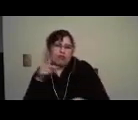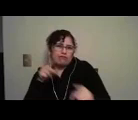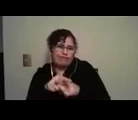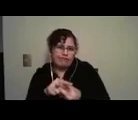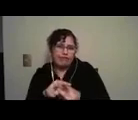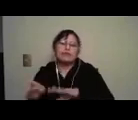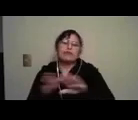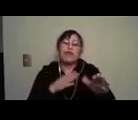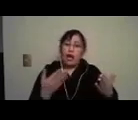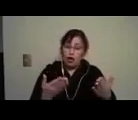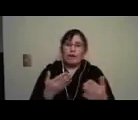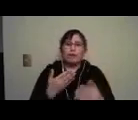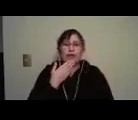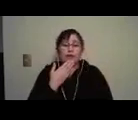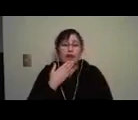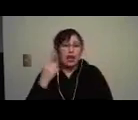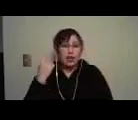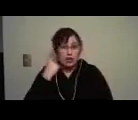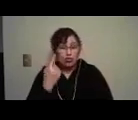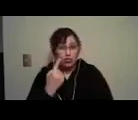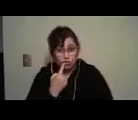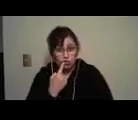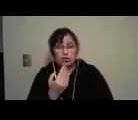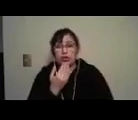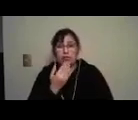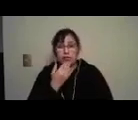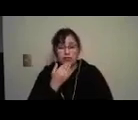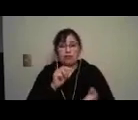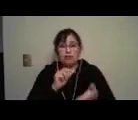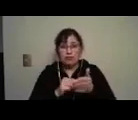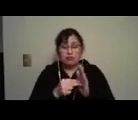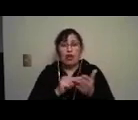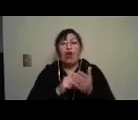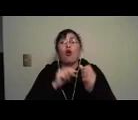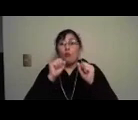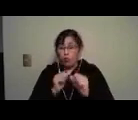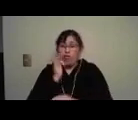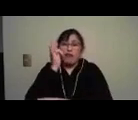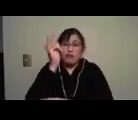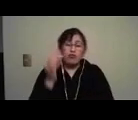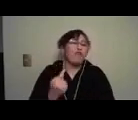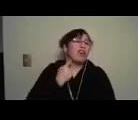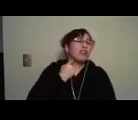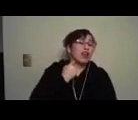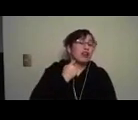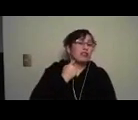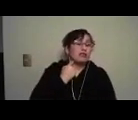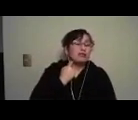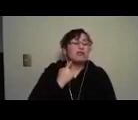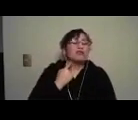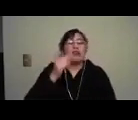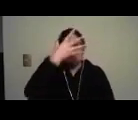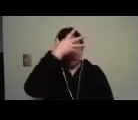La condición de sordera también es un factor de riesgo para las demencias, ¿ya? Todo eso está muy bien documentado en la